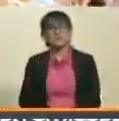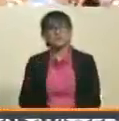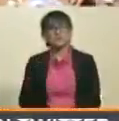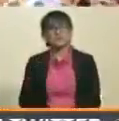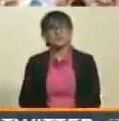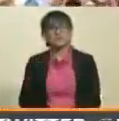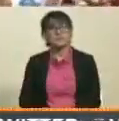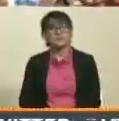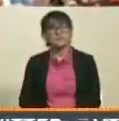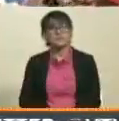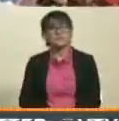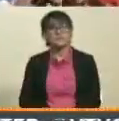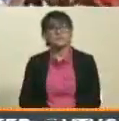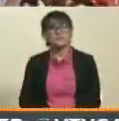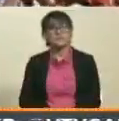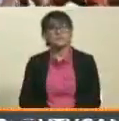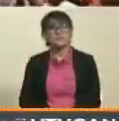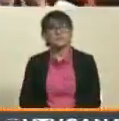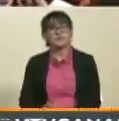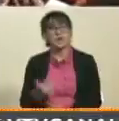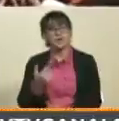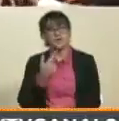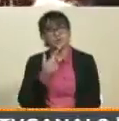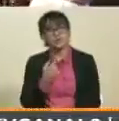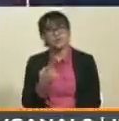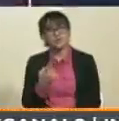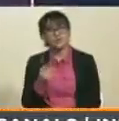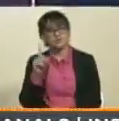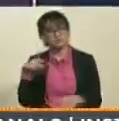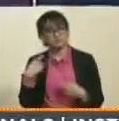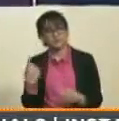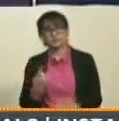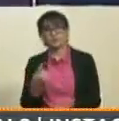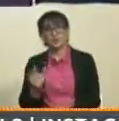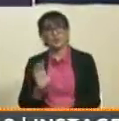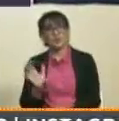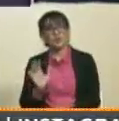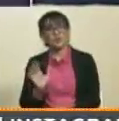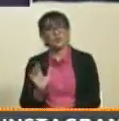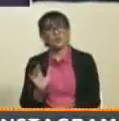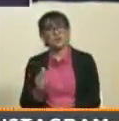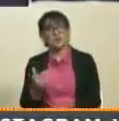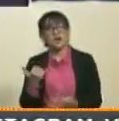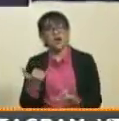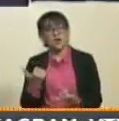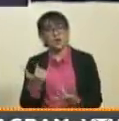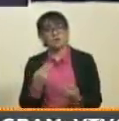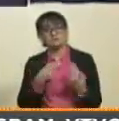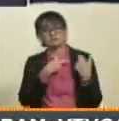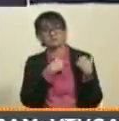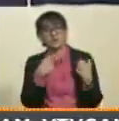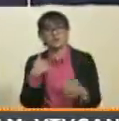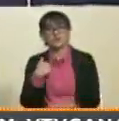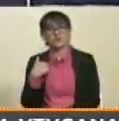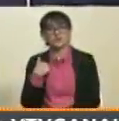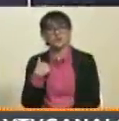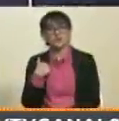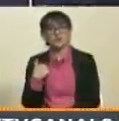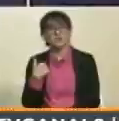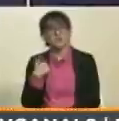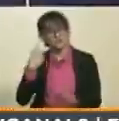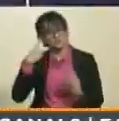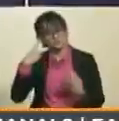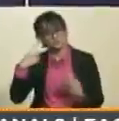Ahora yo le digo a ustedes, no me dejaron solo. Ahora me toca a mí. Yo no voy a